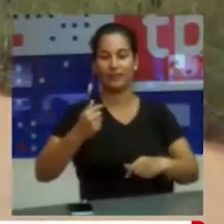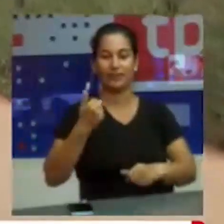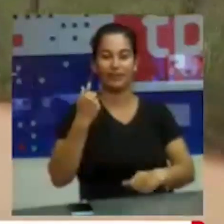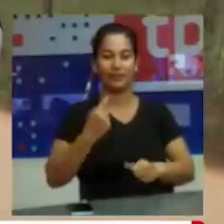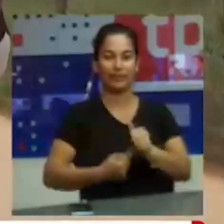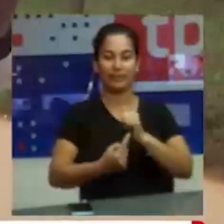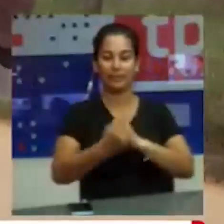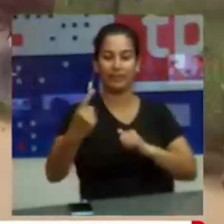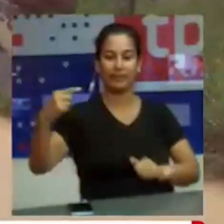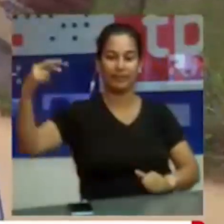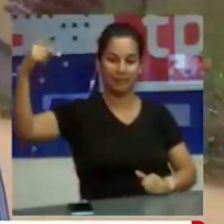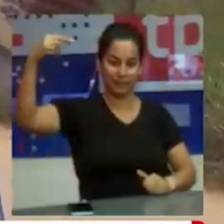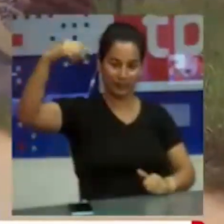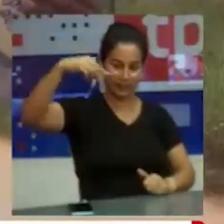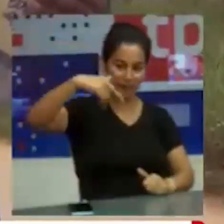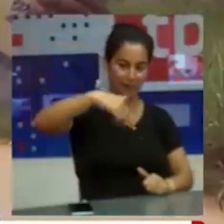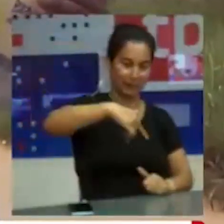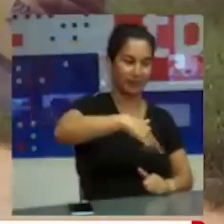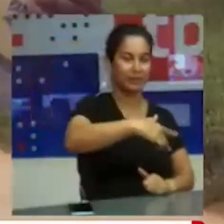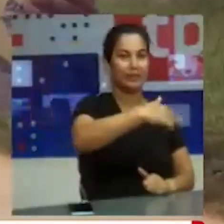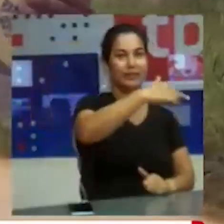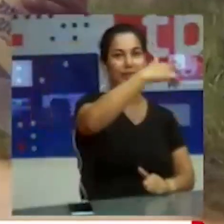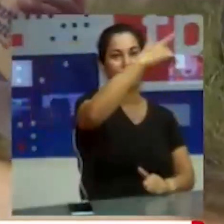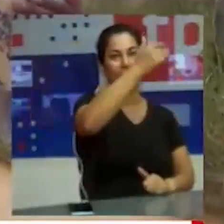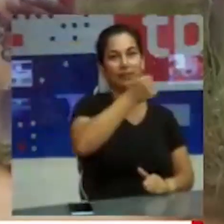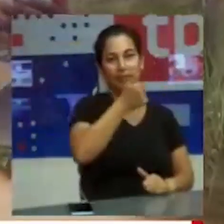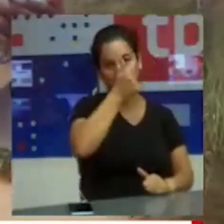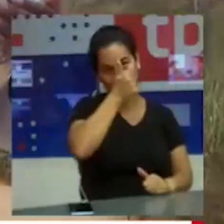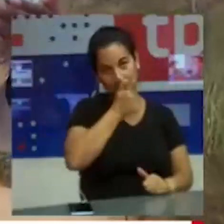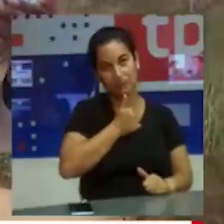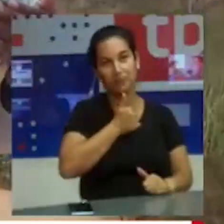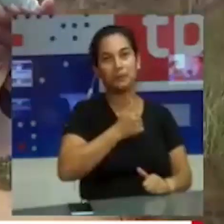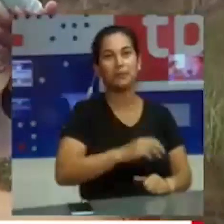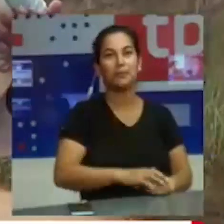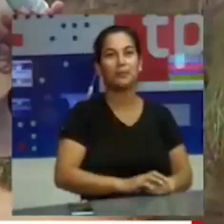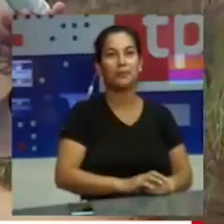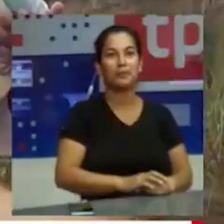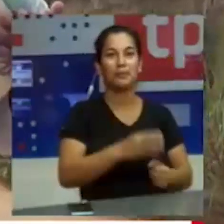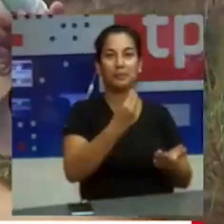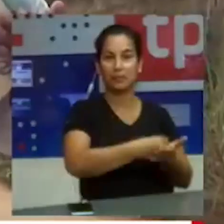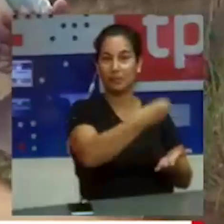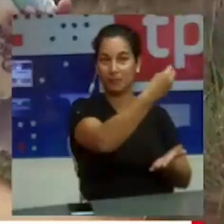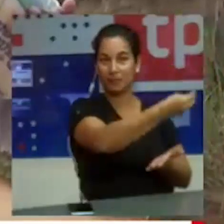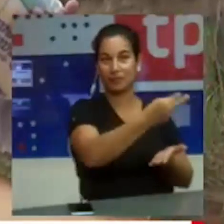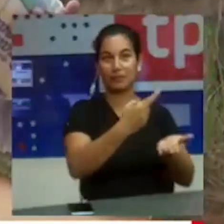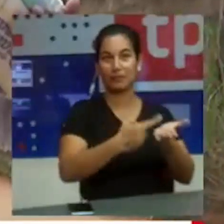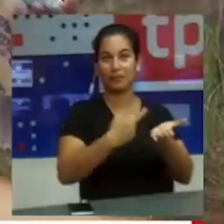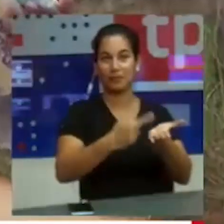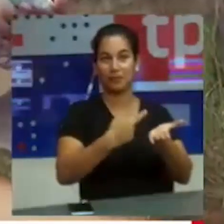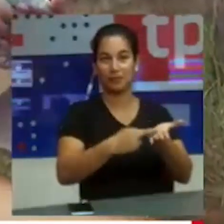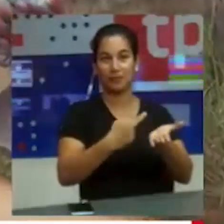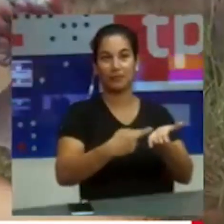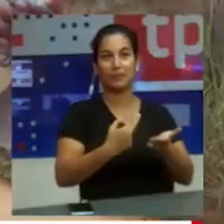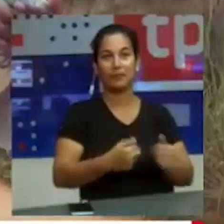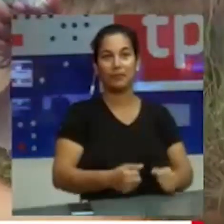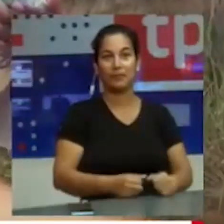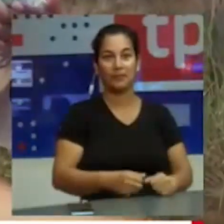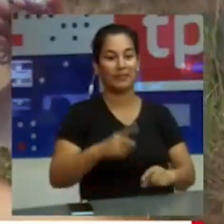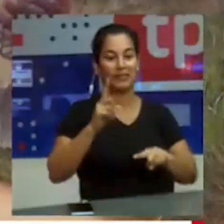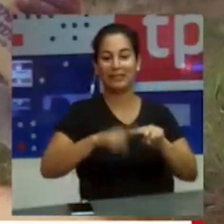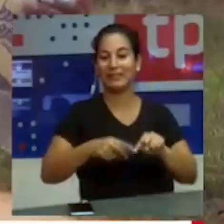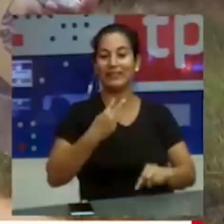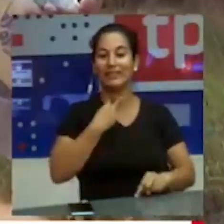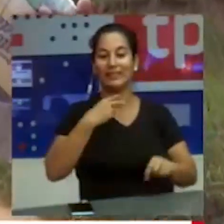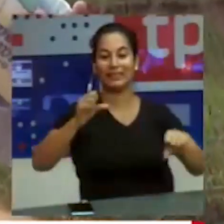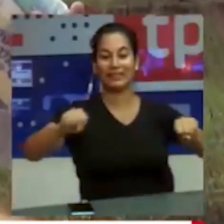¿De qué barrio, mamá? De esta perla. Esta es la del lácteo. Ajá, mira. Llevándose arrocito ahí, vemos. Arroz y con, no nos dejan ni sacar la moto, por lo menos para comprarnos un kilo, mira,